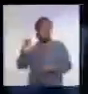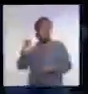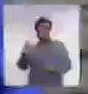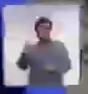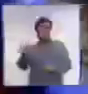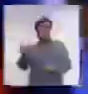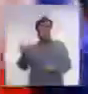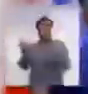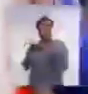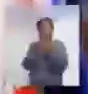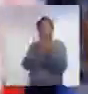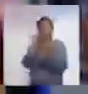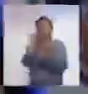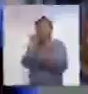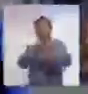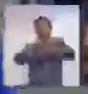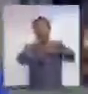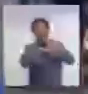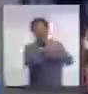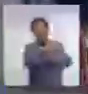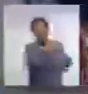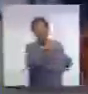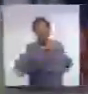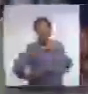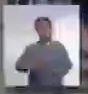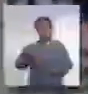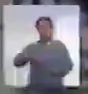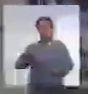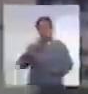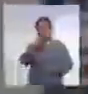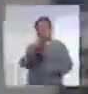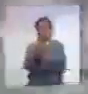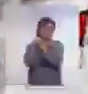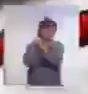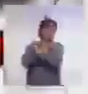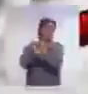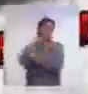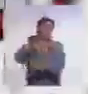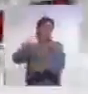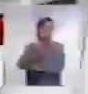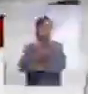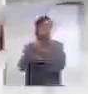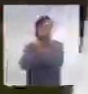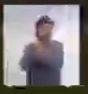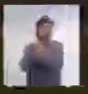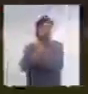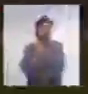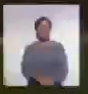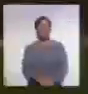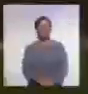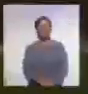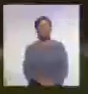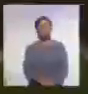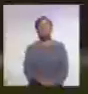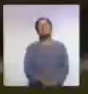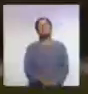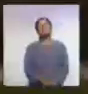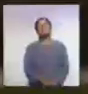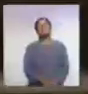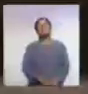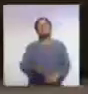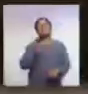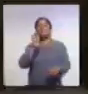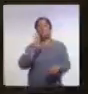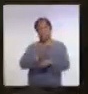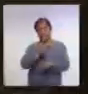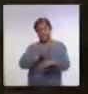también esperaba sustituir a Rosselló, ya expresó su oposición al nombramiento. Brasil enfocará su presidencia rotativa